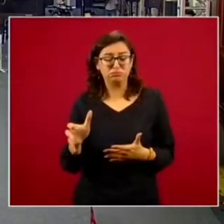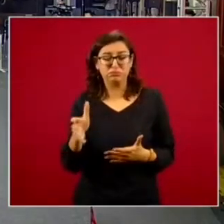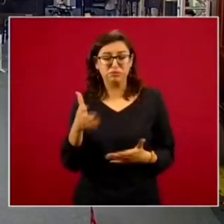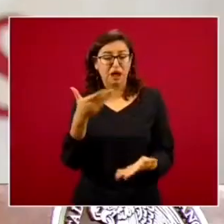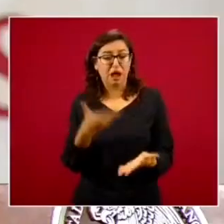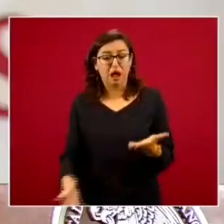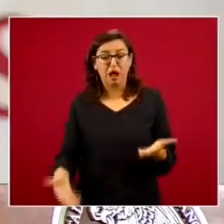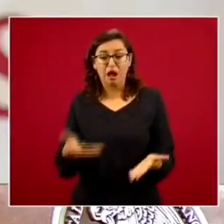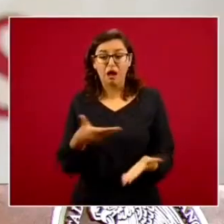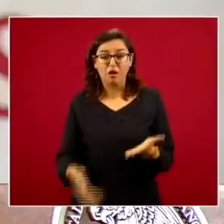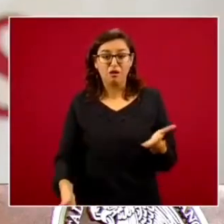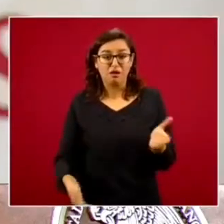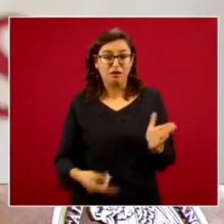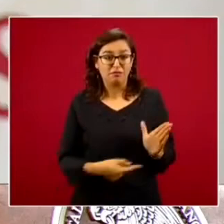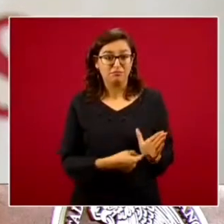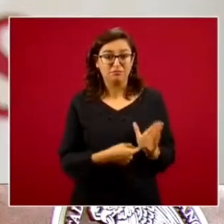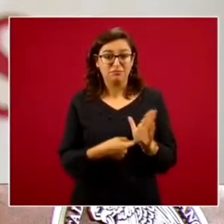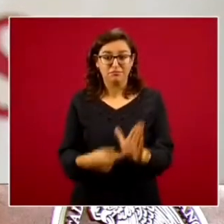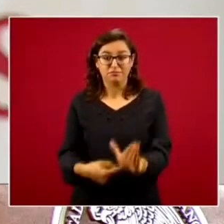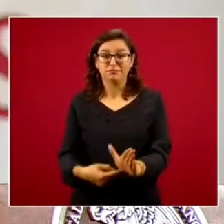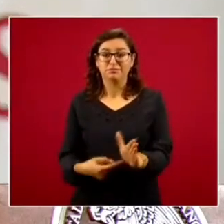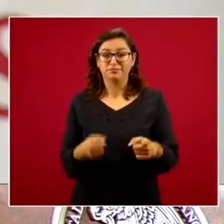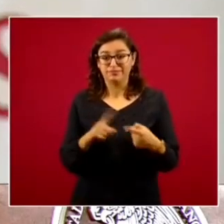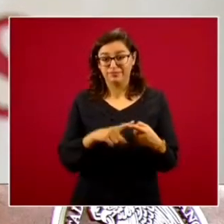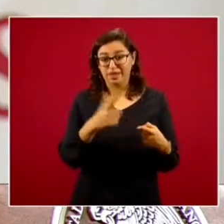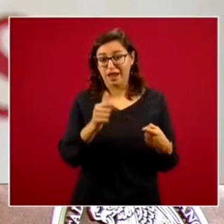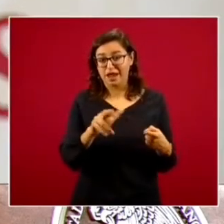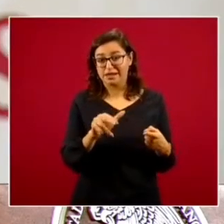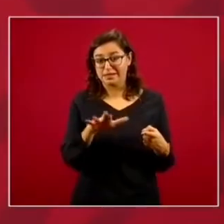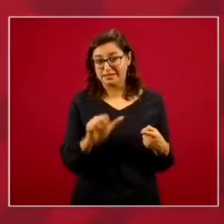ahora con la detención de García Luna,